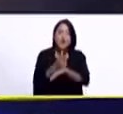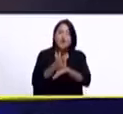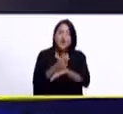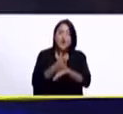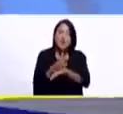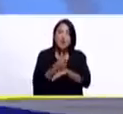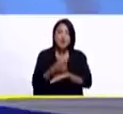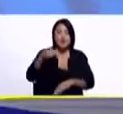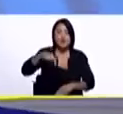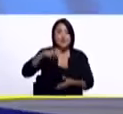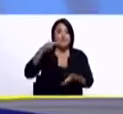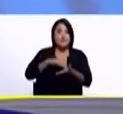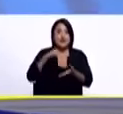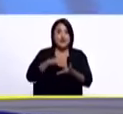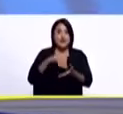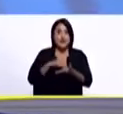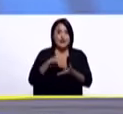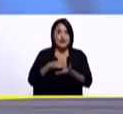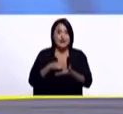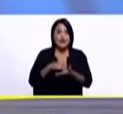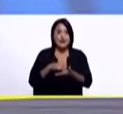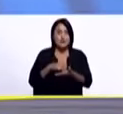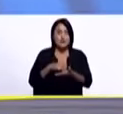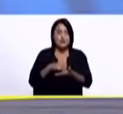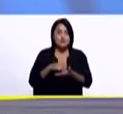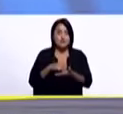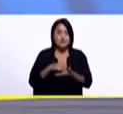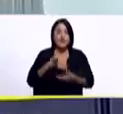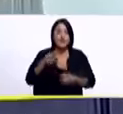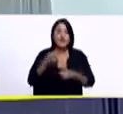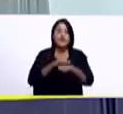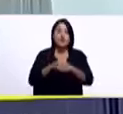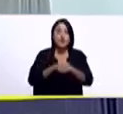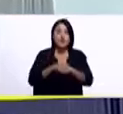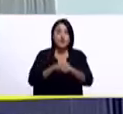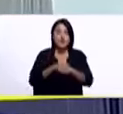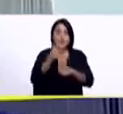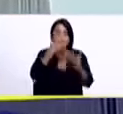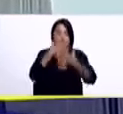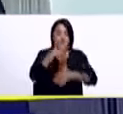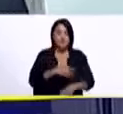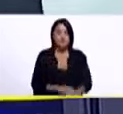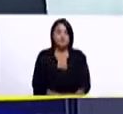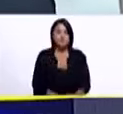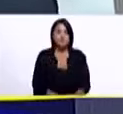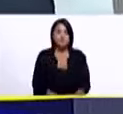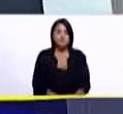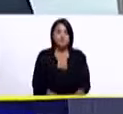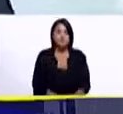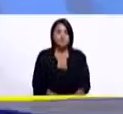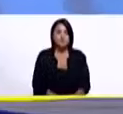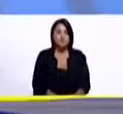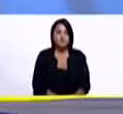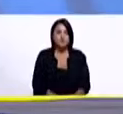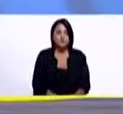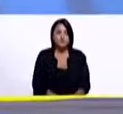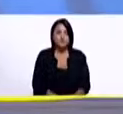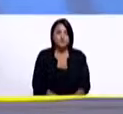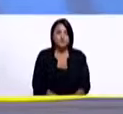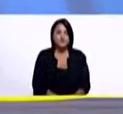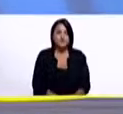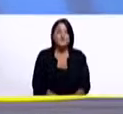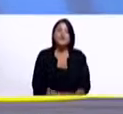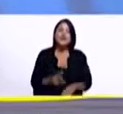estamos en el municipio Baruta. Héctor Rodríguez Castro, gobernador de Miranda. Ernesto